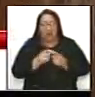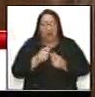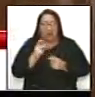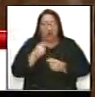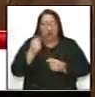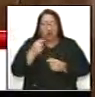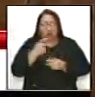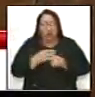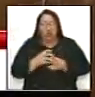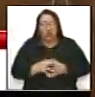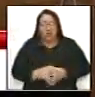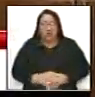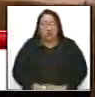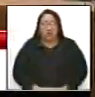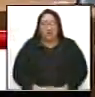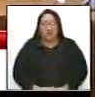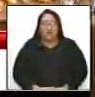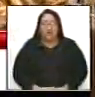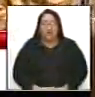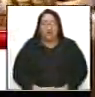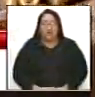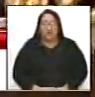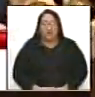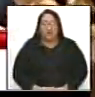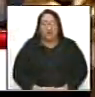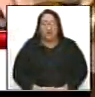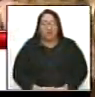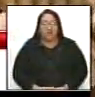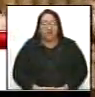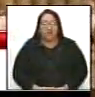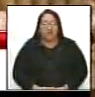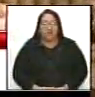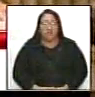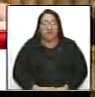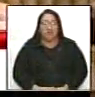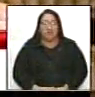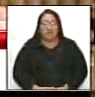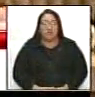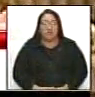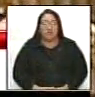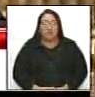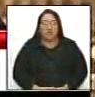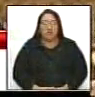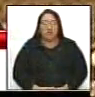presentes. Muy bien. Entremos al primer proyecto. Sí.